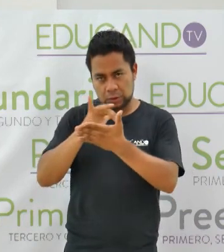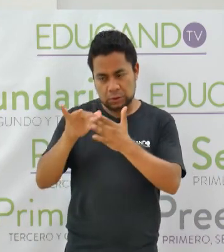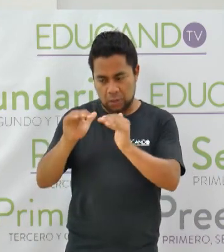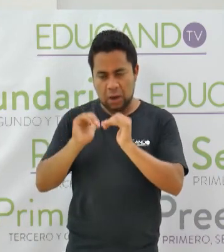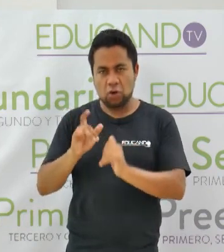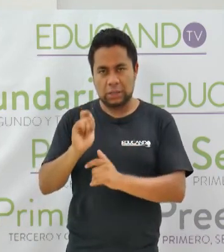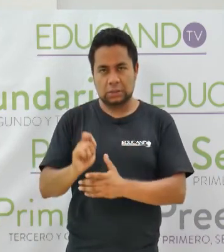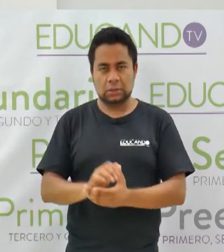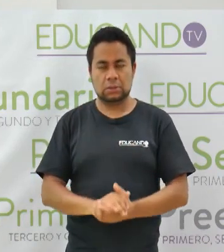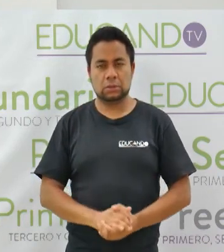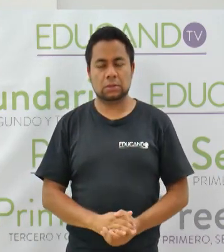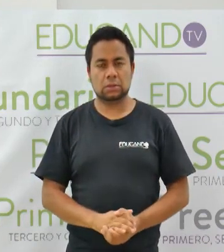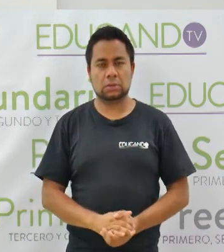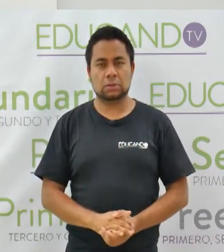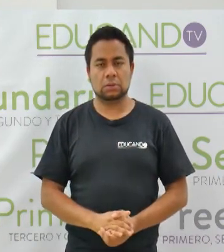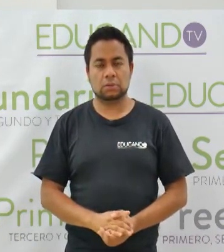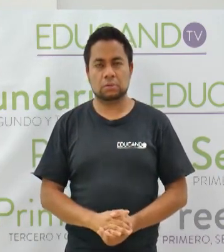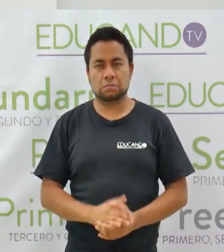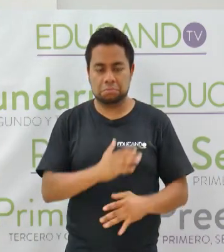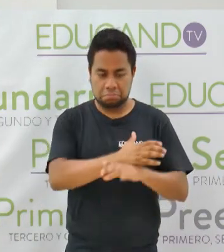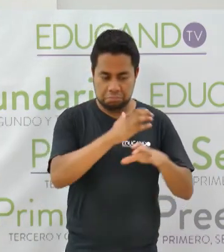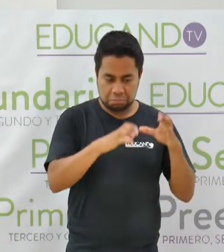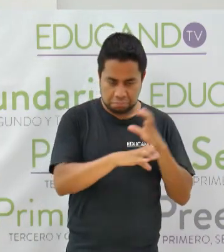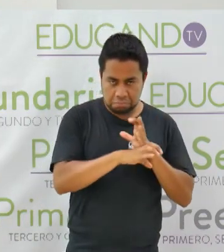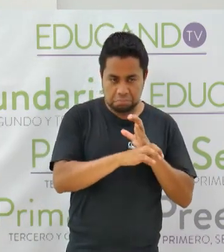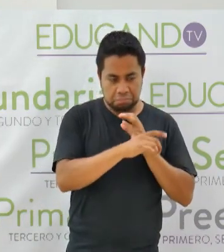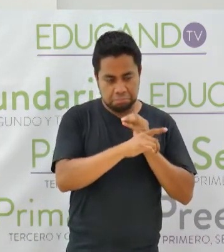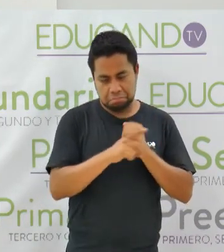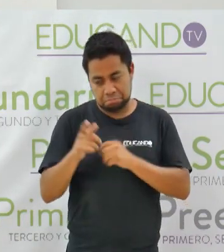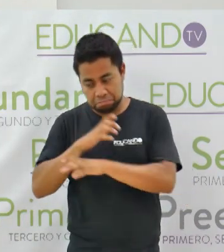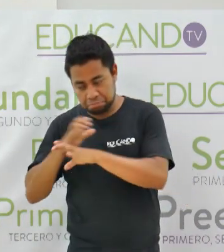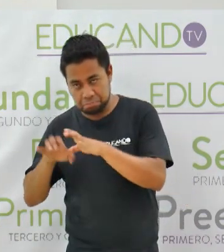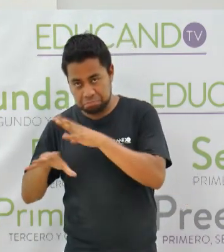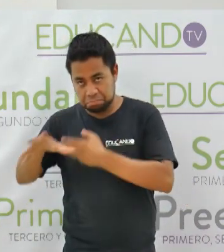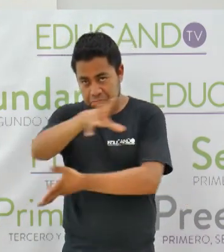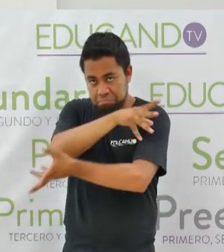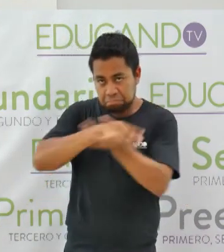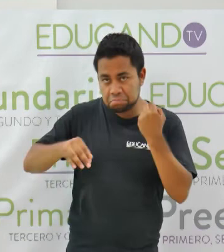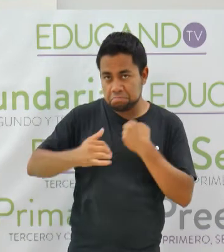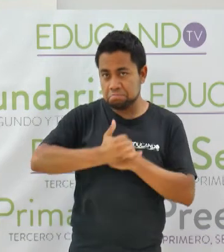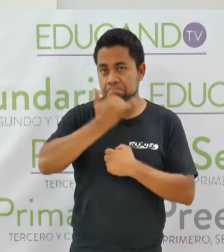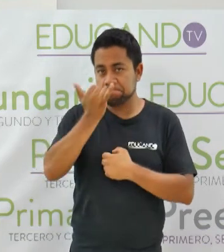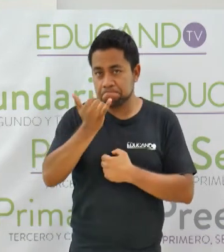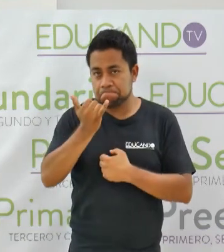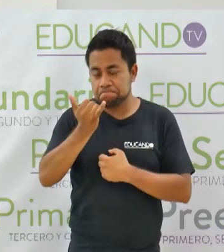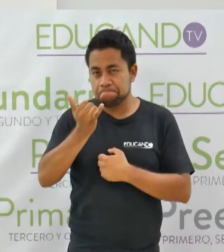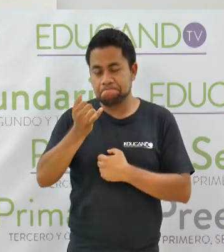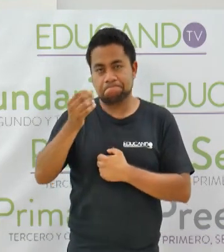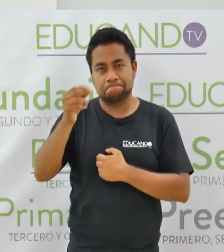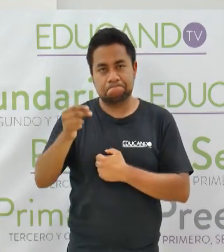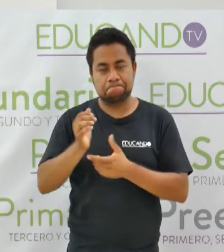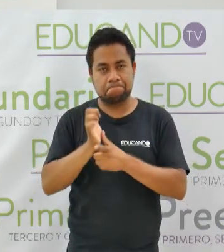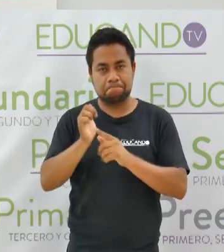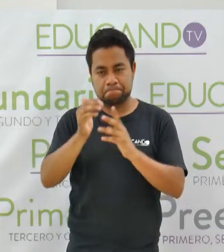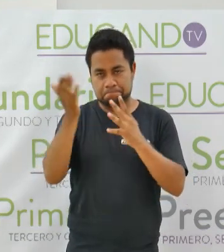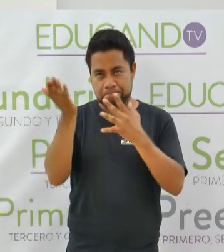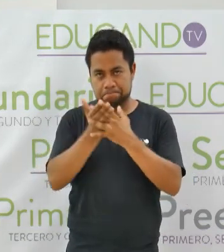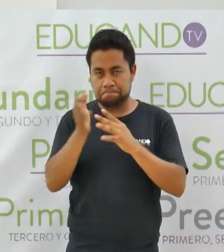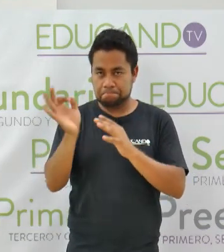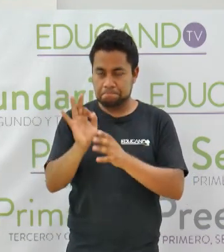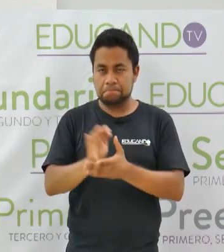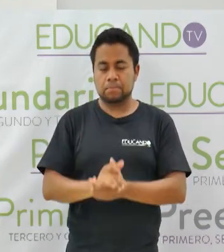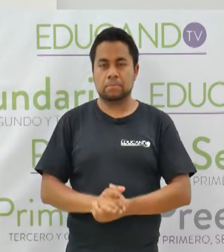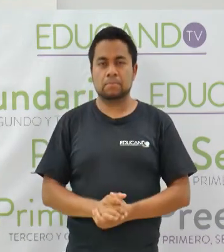leer esta de aquí abajo. Dar una cosa por otra. No. Entonces la de en